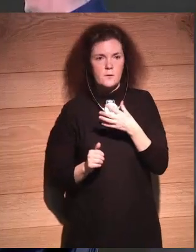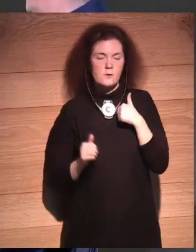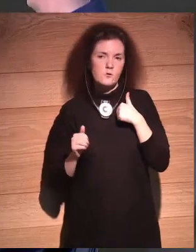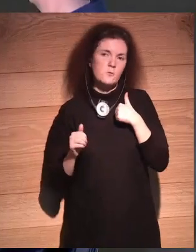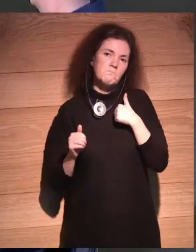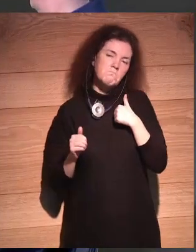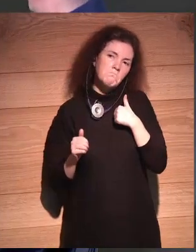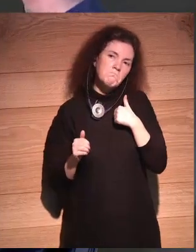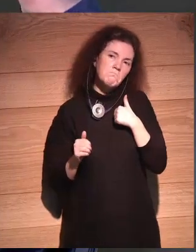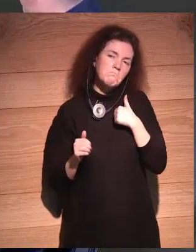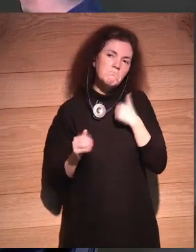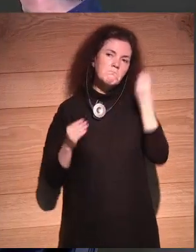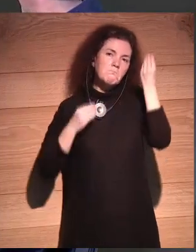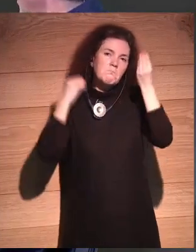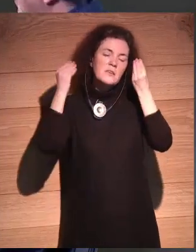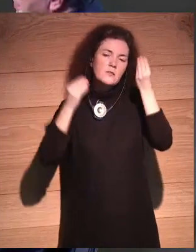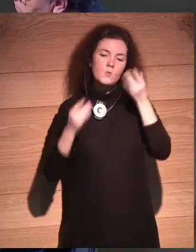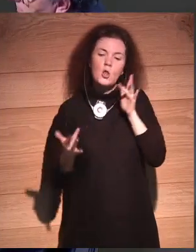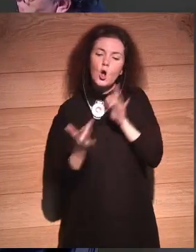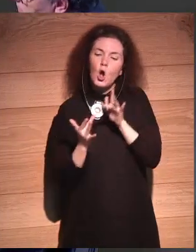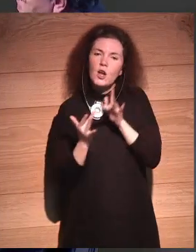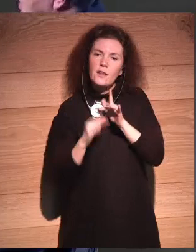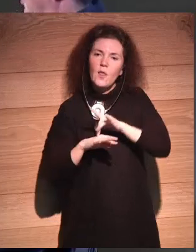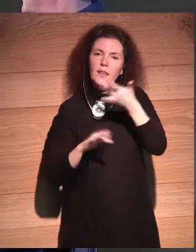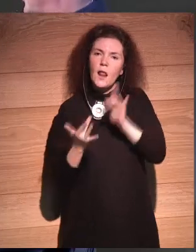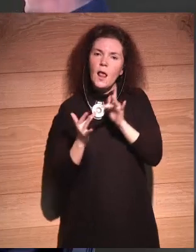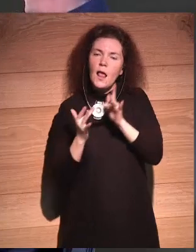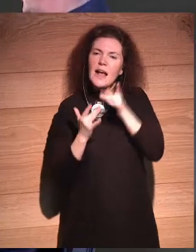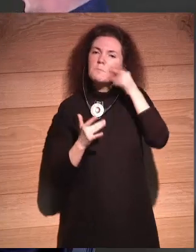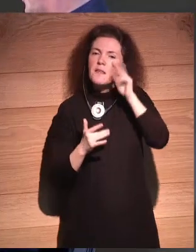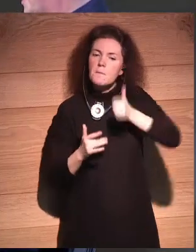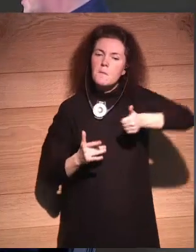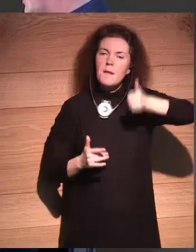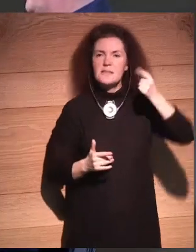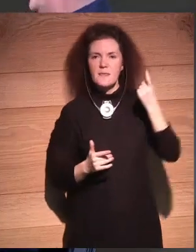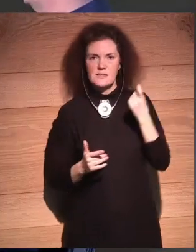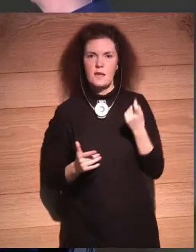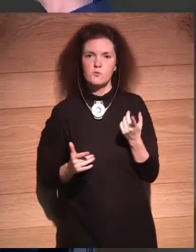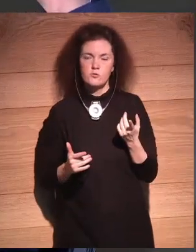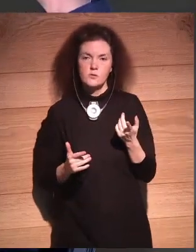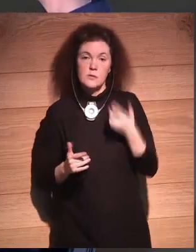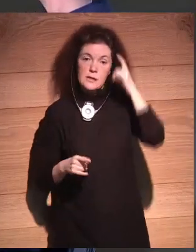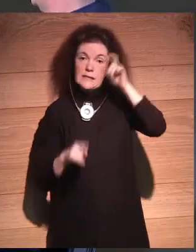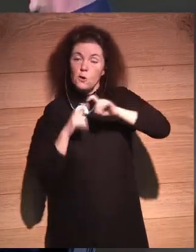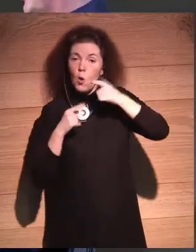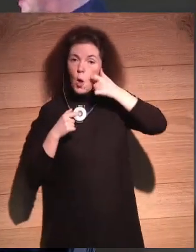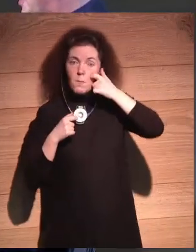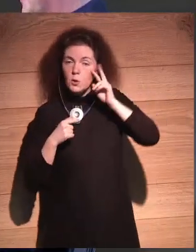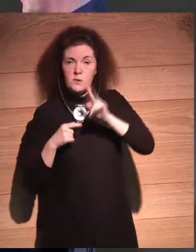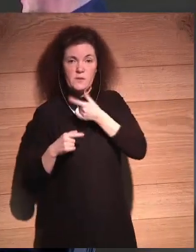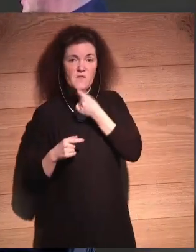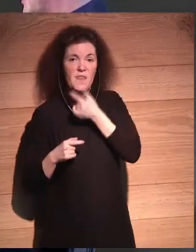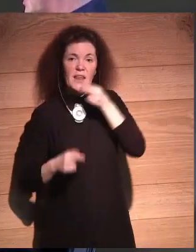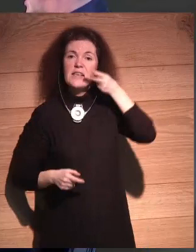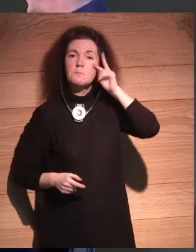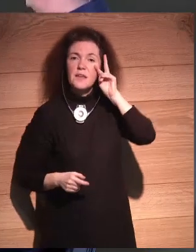Yo diría que cuanto más estemos conectados de forma digital, más experiencias vamos a necesitar. Si vamos a la psicología humana es muy fácil. Las